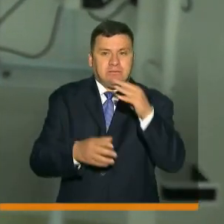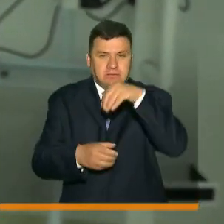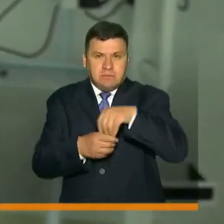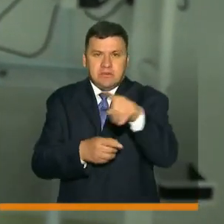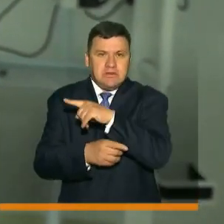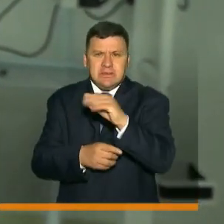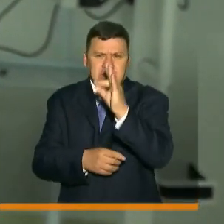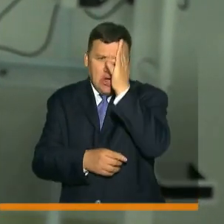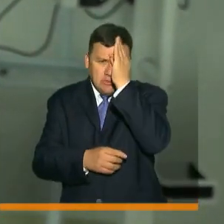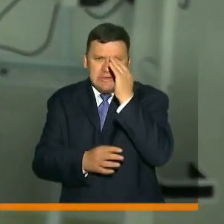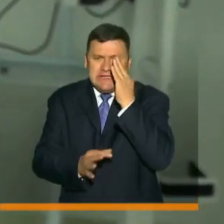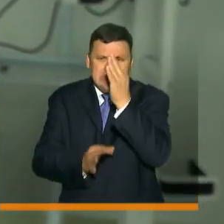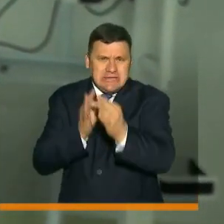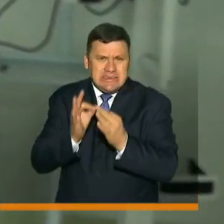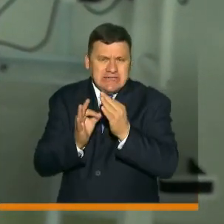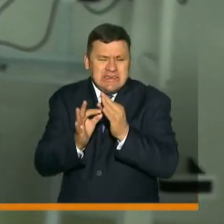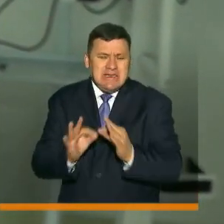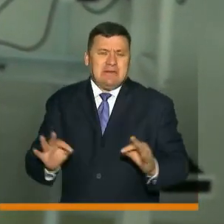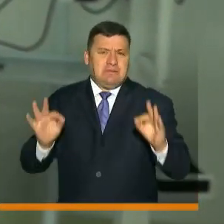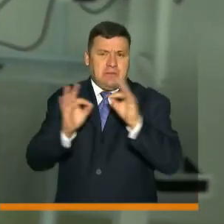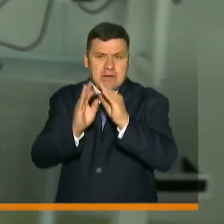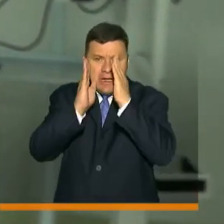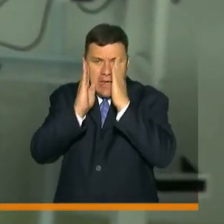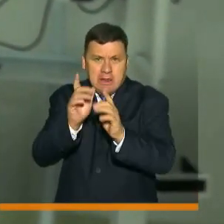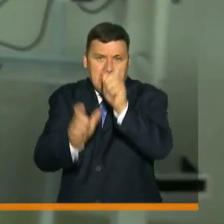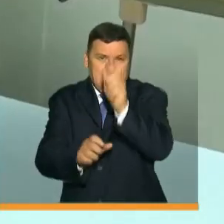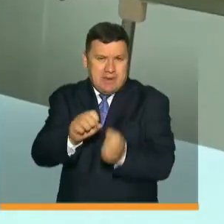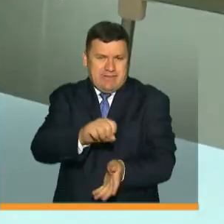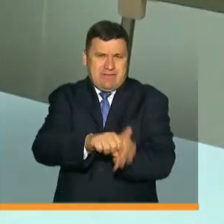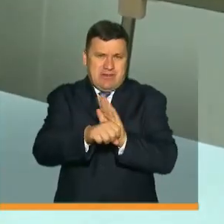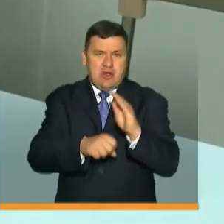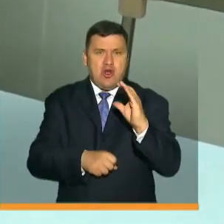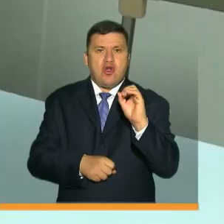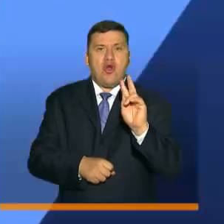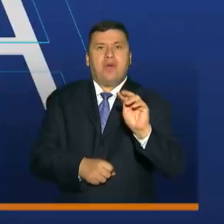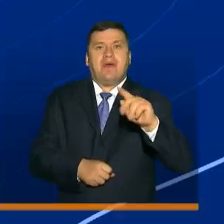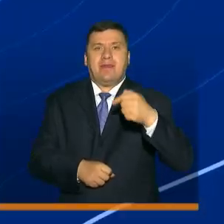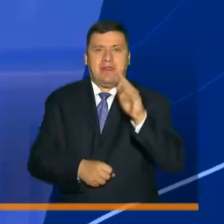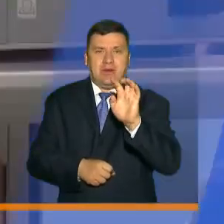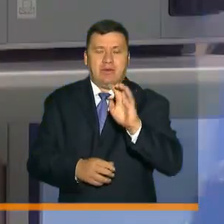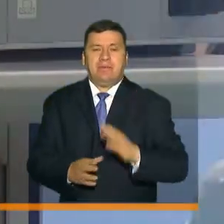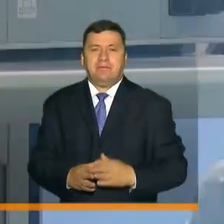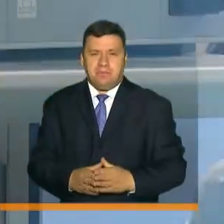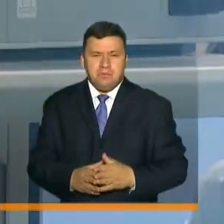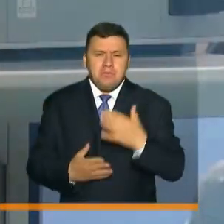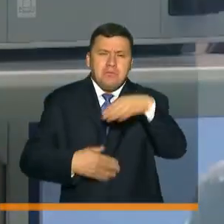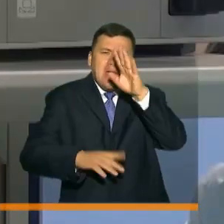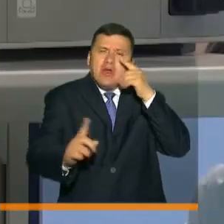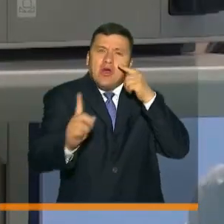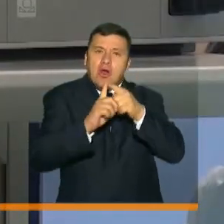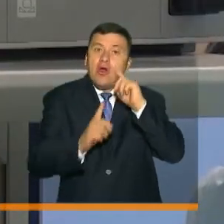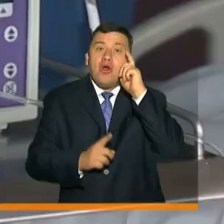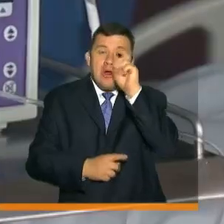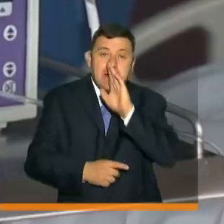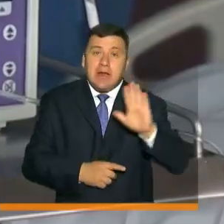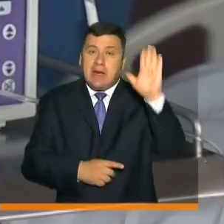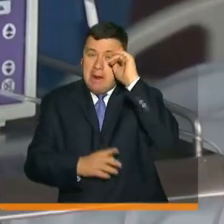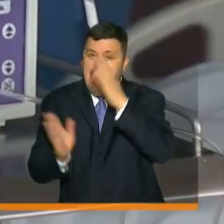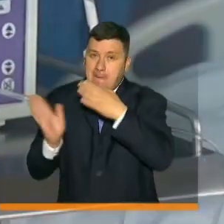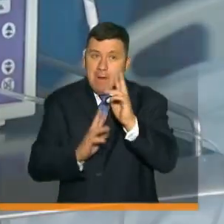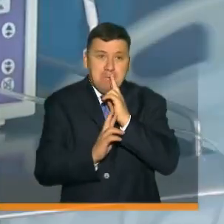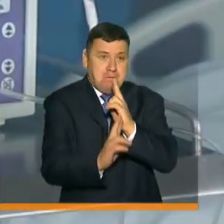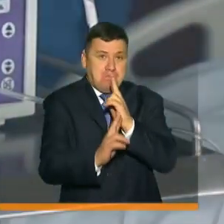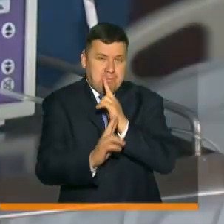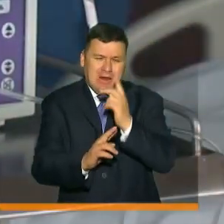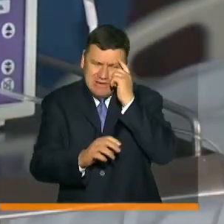de unidades de cuidados intensivos para atención del COVID-19. Uno de los objetivos del Gobierno Nacional en el Plan de